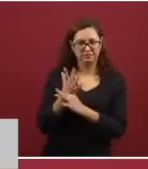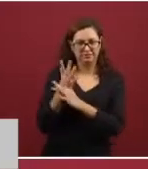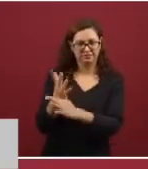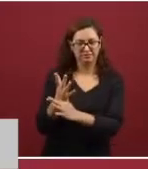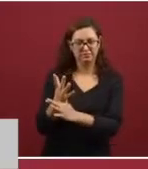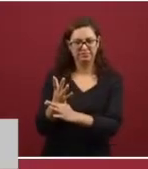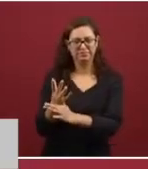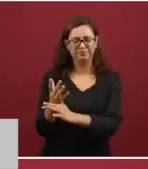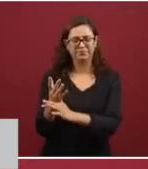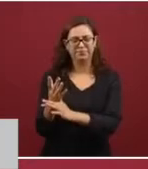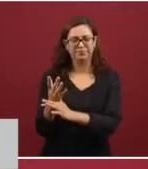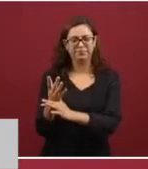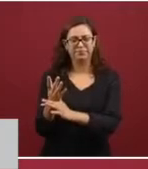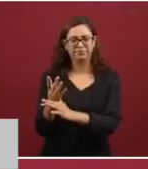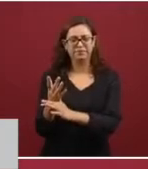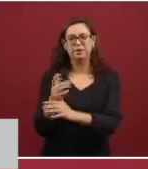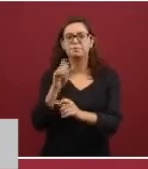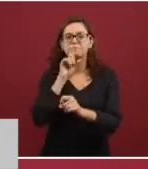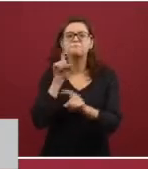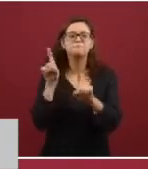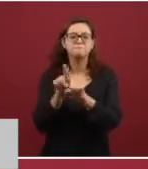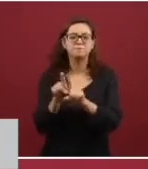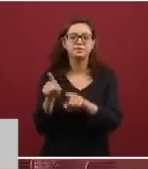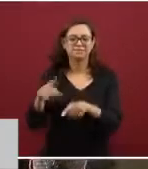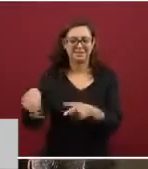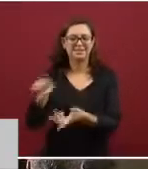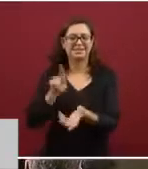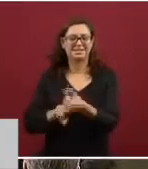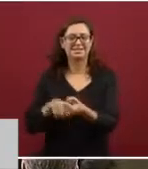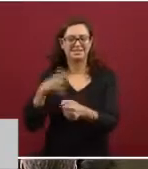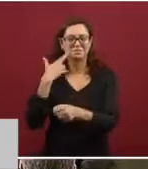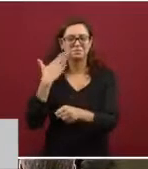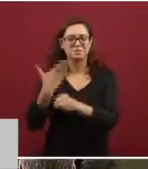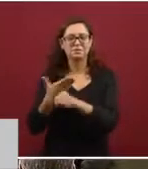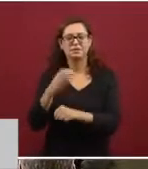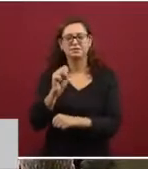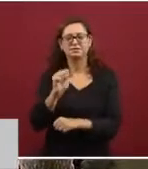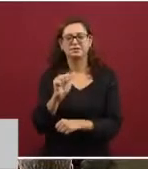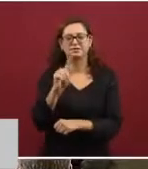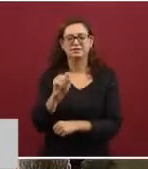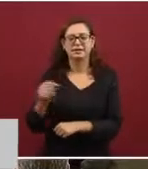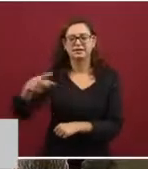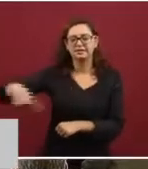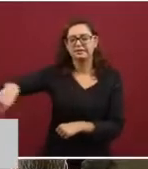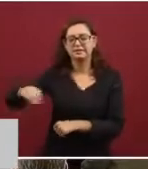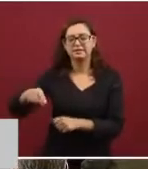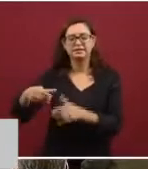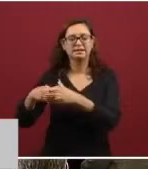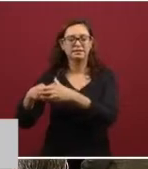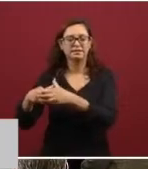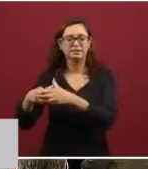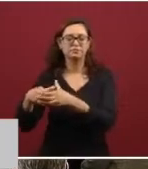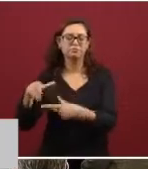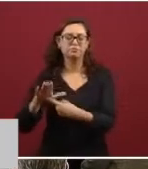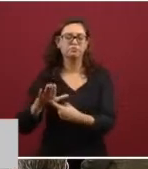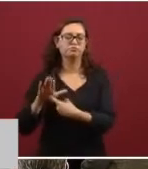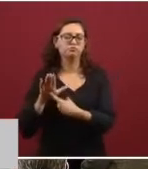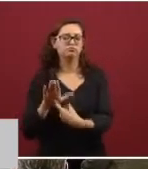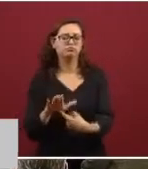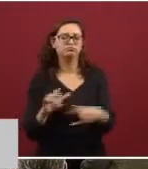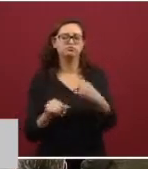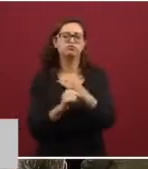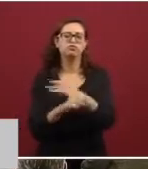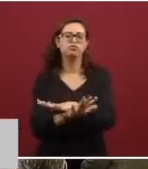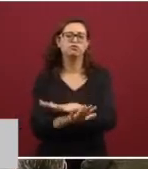Invita este 1 de julio a la celebración del triunfo del movimiento que está transformando a México, en donde aprovechará para dar un informe de lo que se ha